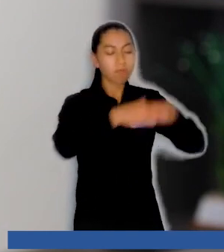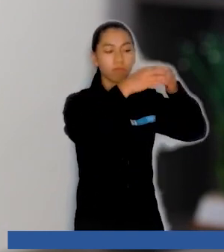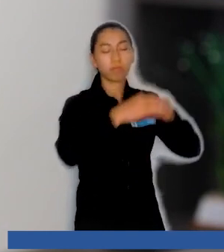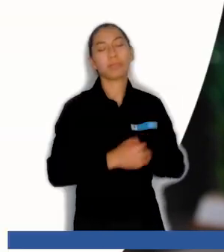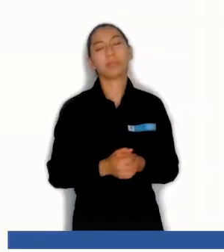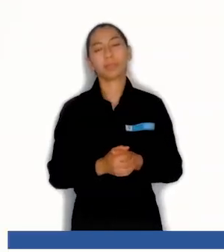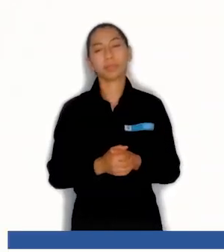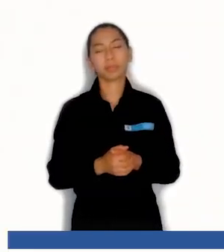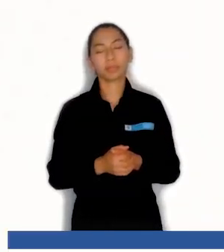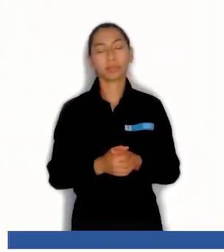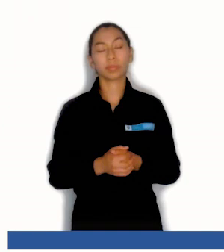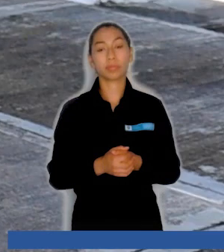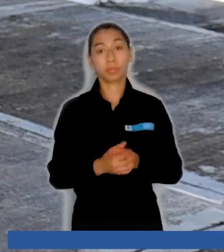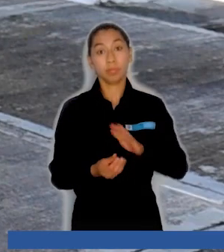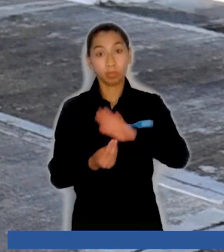Representantes.